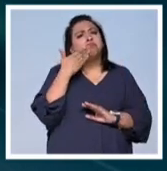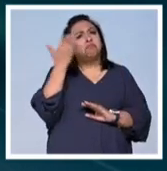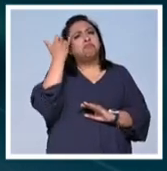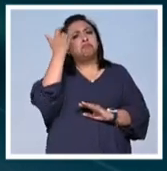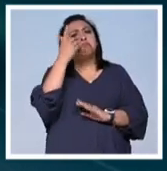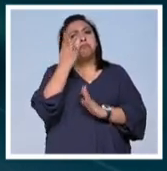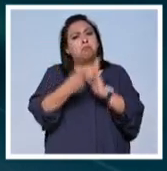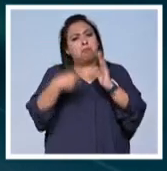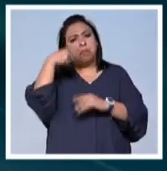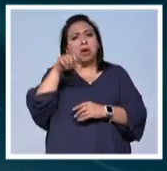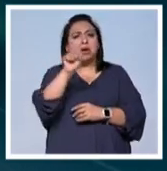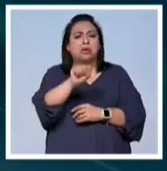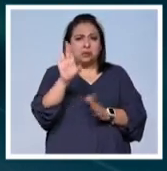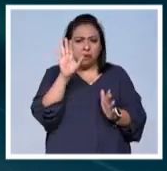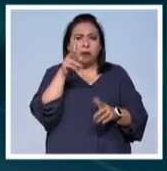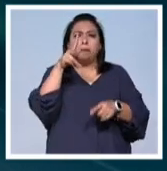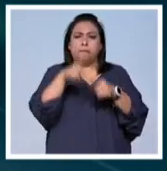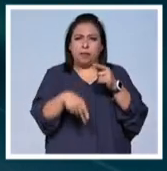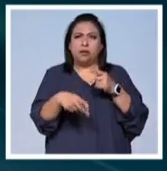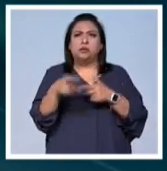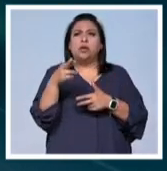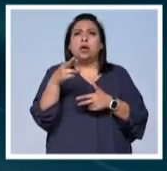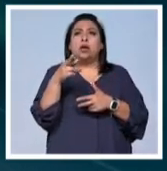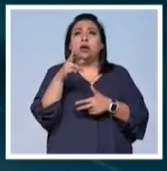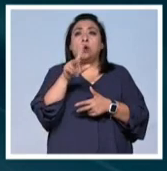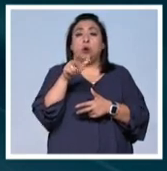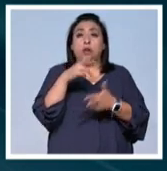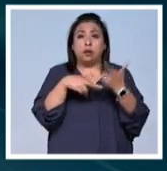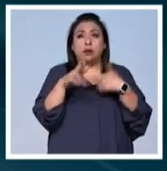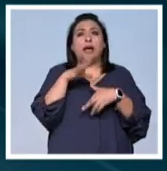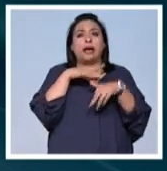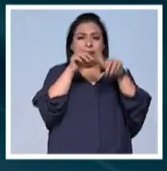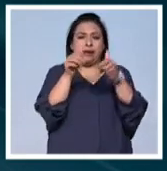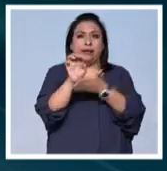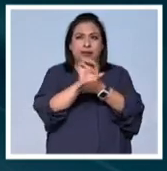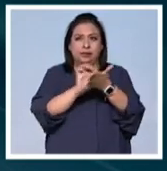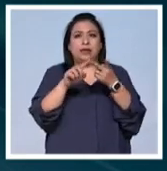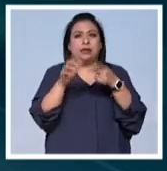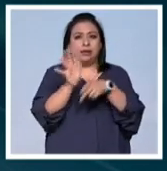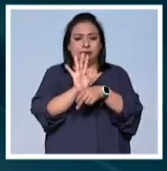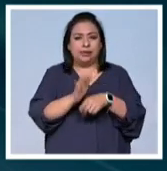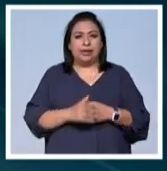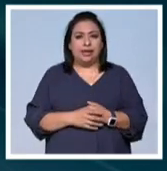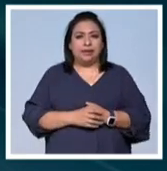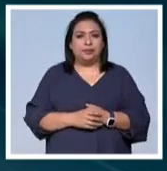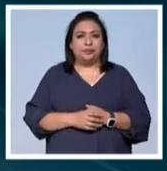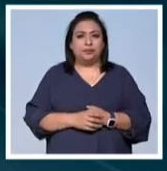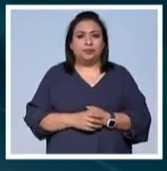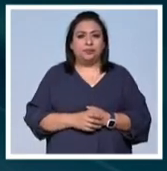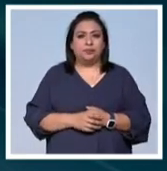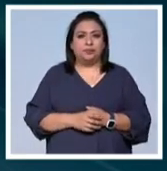para fin de semana tenemos una pausa regresamos tenemos todavía artes escénicas y cine